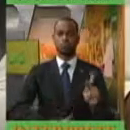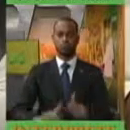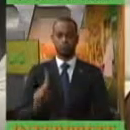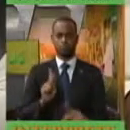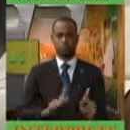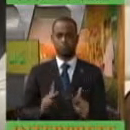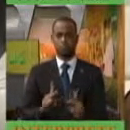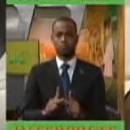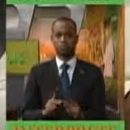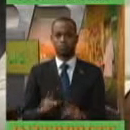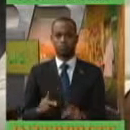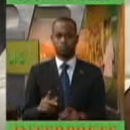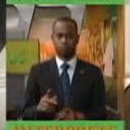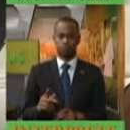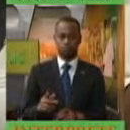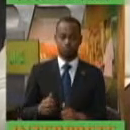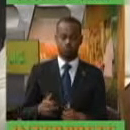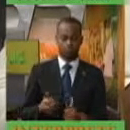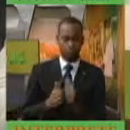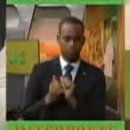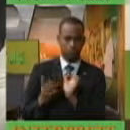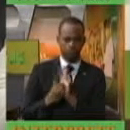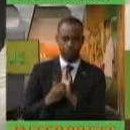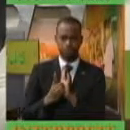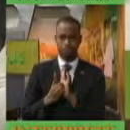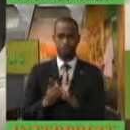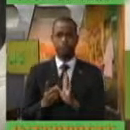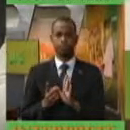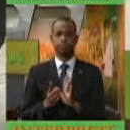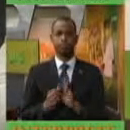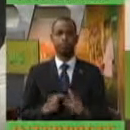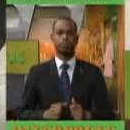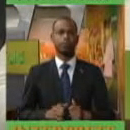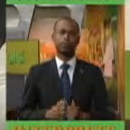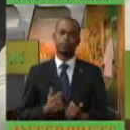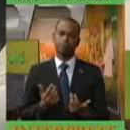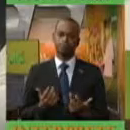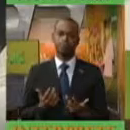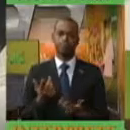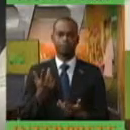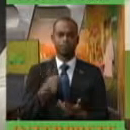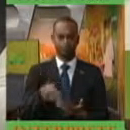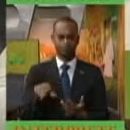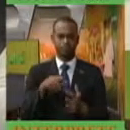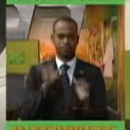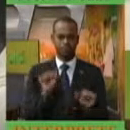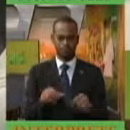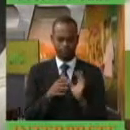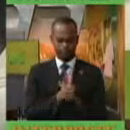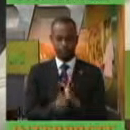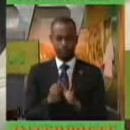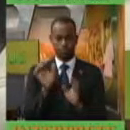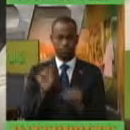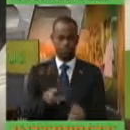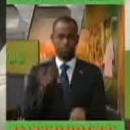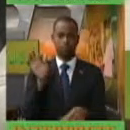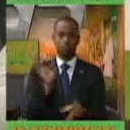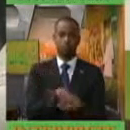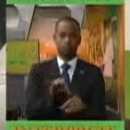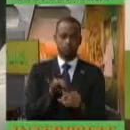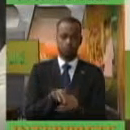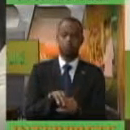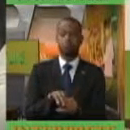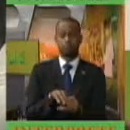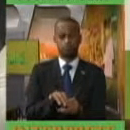personas que viven, sufren o padecen alguna condición de discapacidad, que están hábiles en condición de votar,